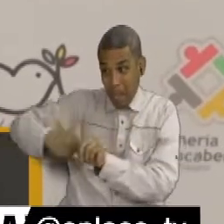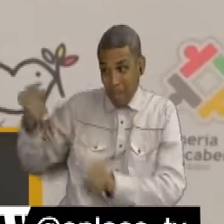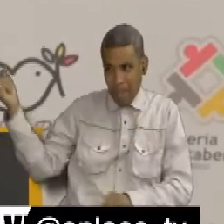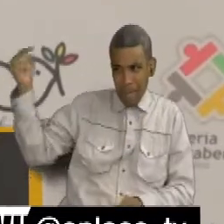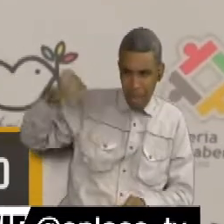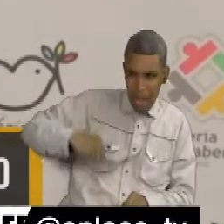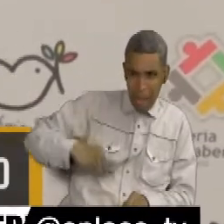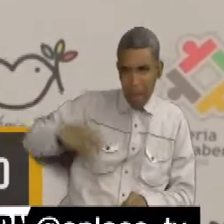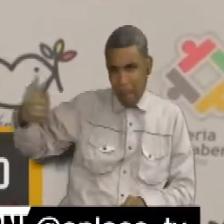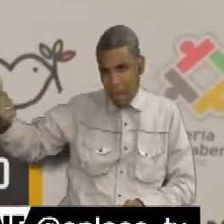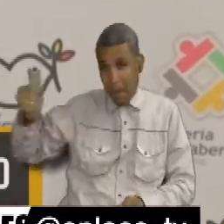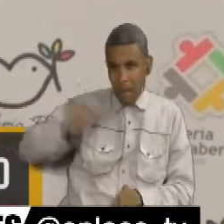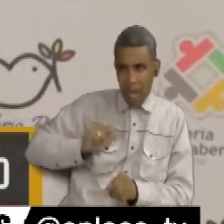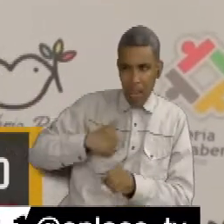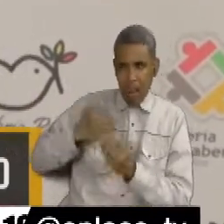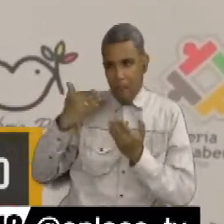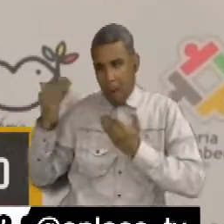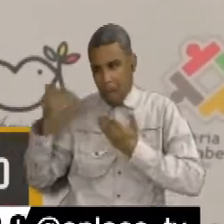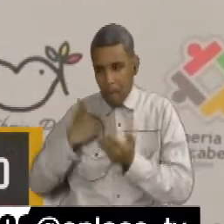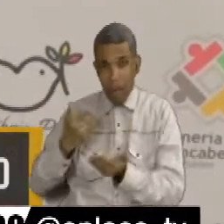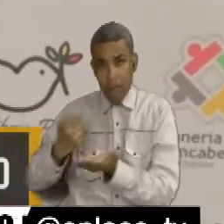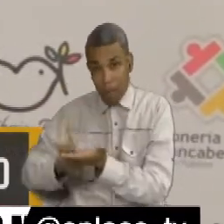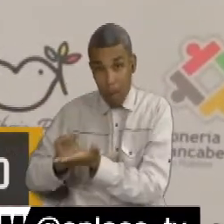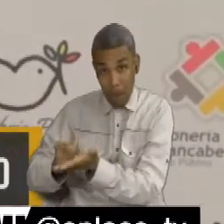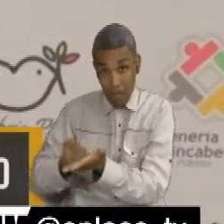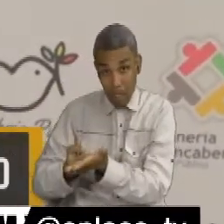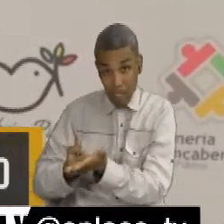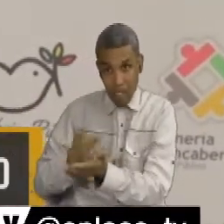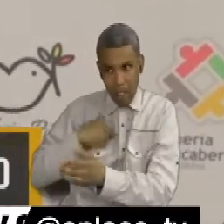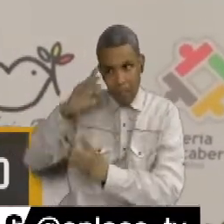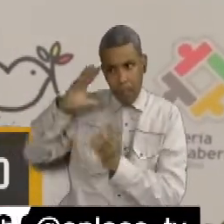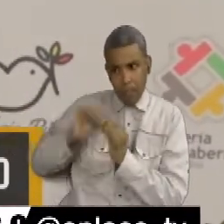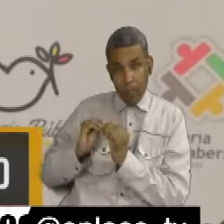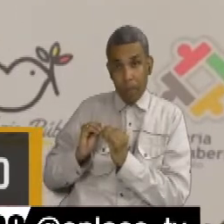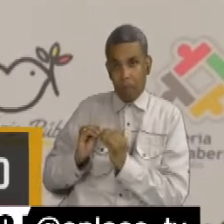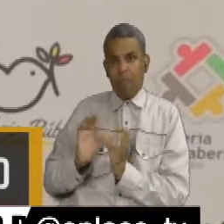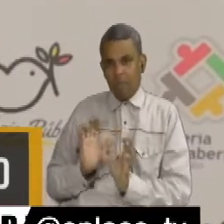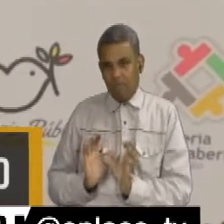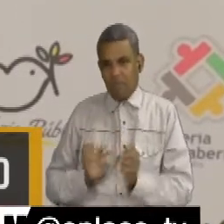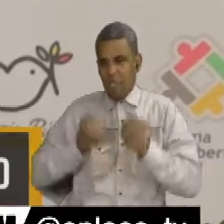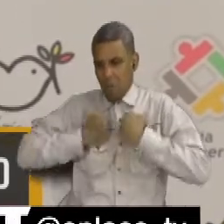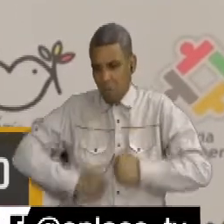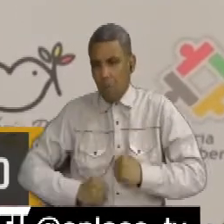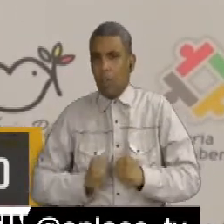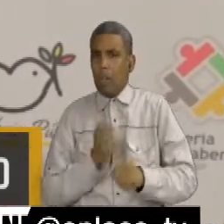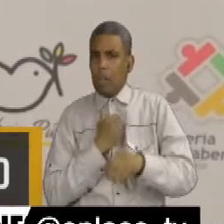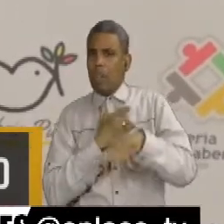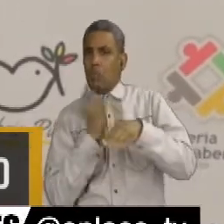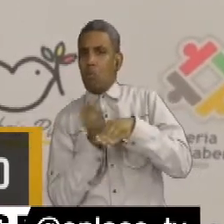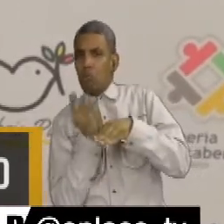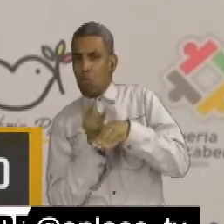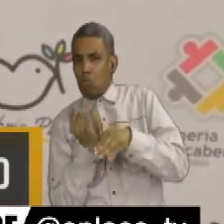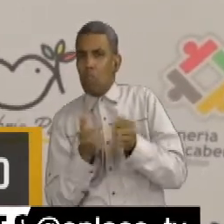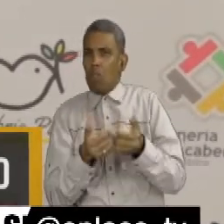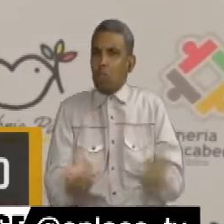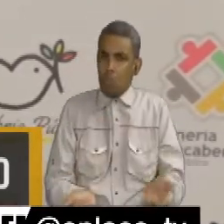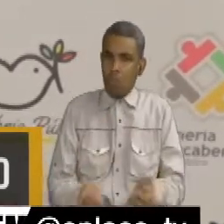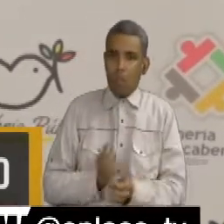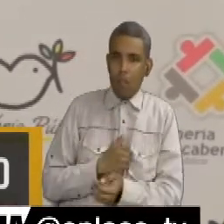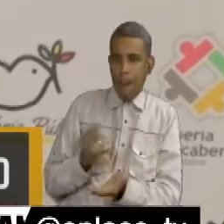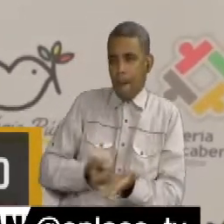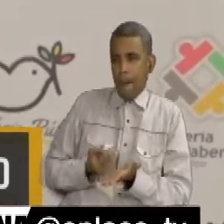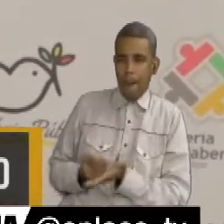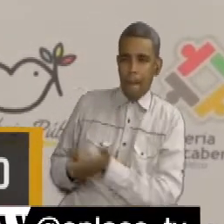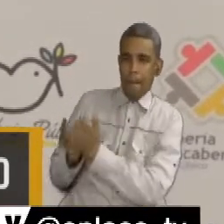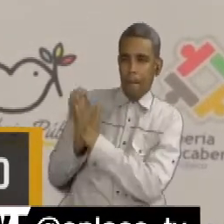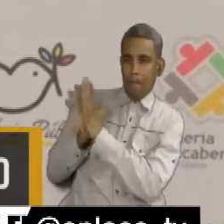de la Personería Municipal y haciendo las auditorías pertinentes para que le podamos contar de primera mano los casos que se están